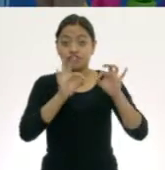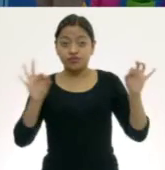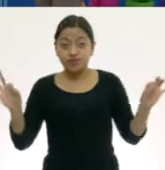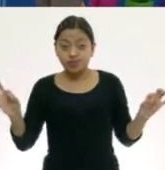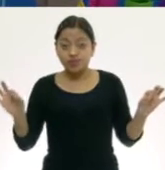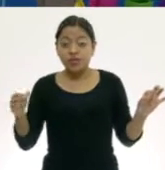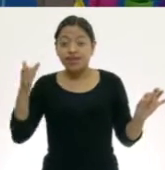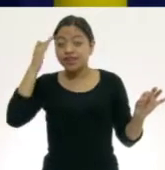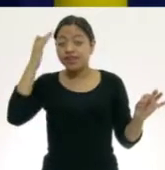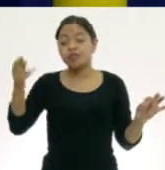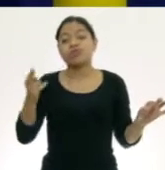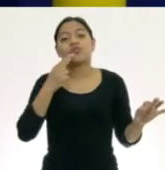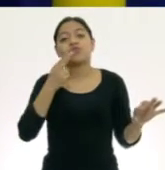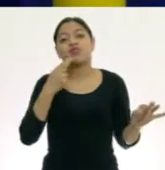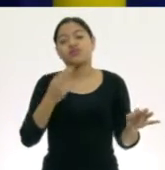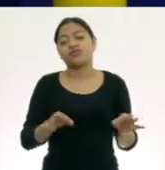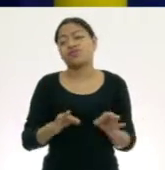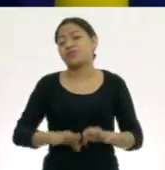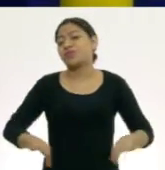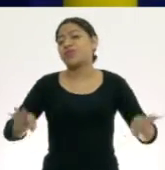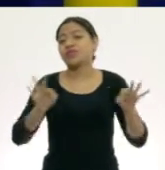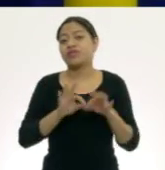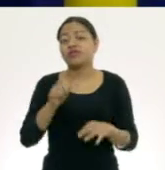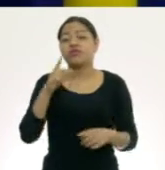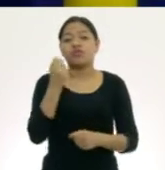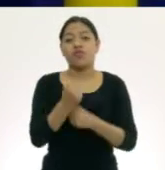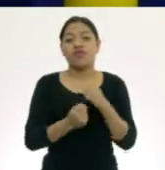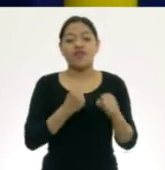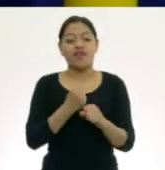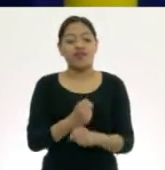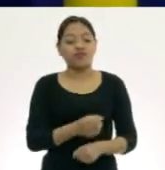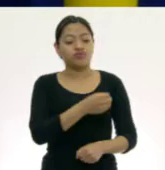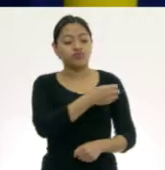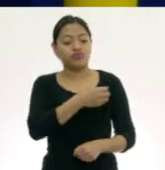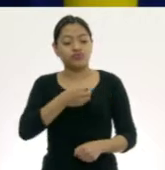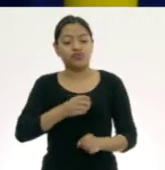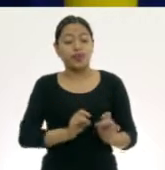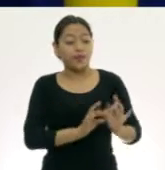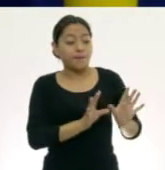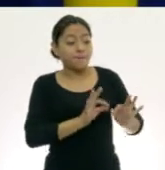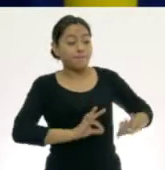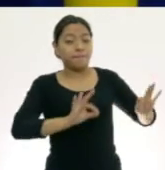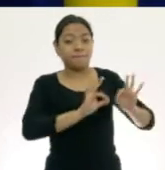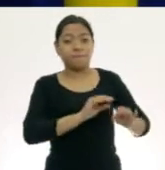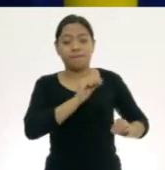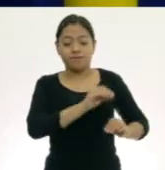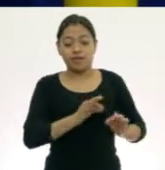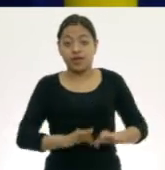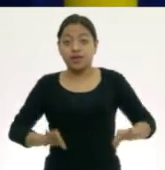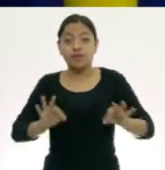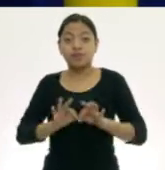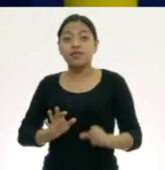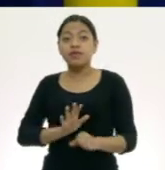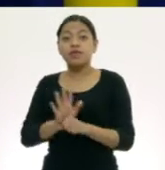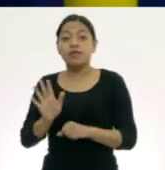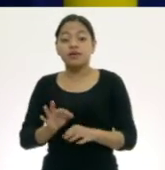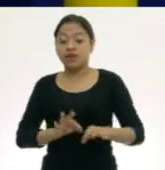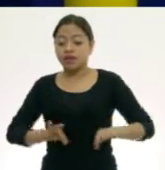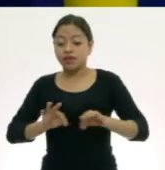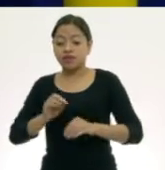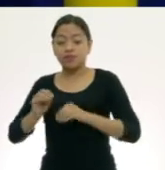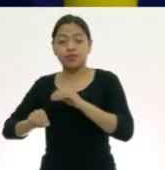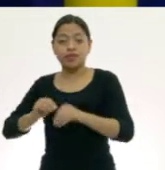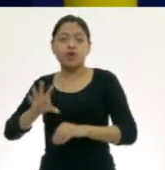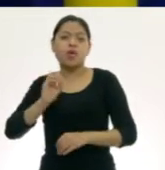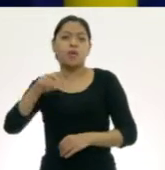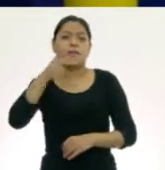tiempo, porque tú aquí ordenaste por años qué fue lo más importante que te ocurrió. Sí. También puedes preguntarles a tus